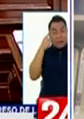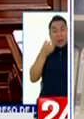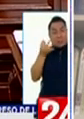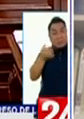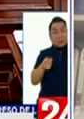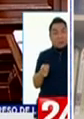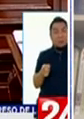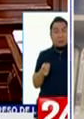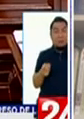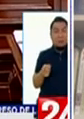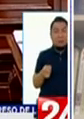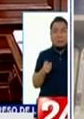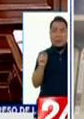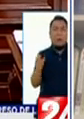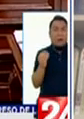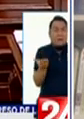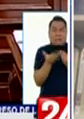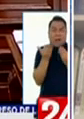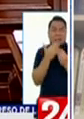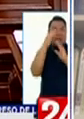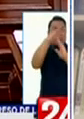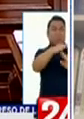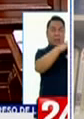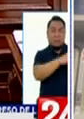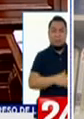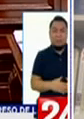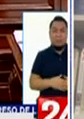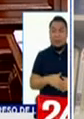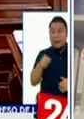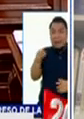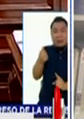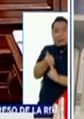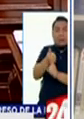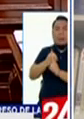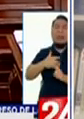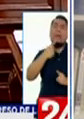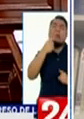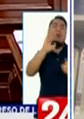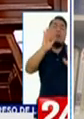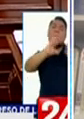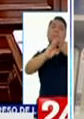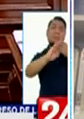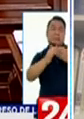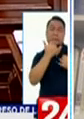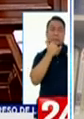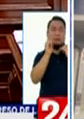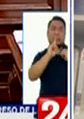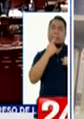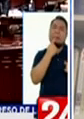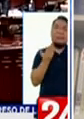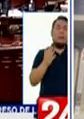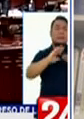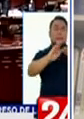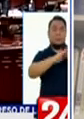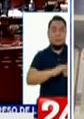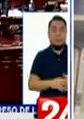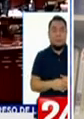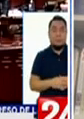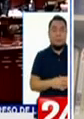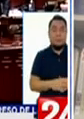llegado de manera sorpresiva cuando todos pensábamos que iba a viajar de frente a la región la libertad sin asistir al congreso de la república